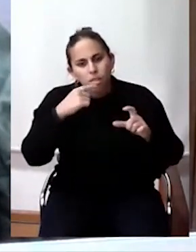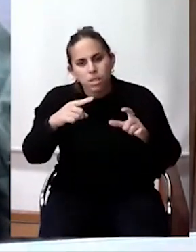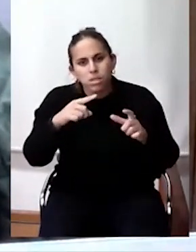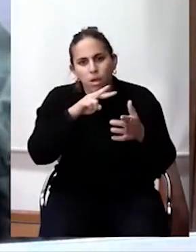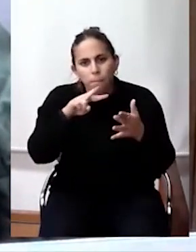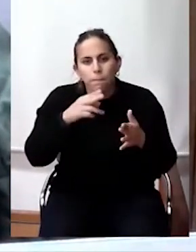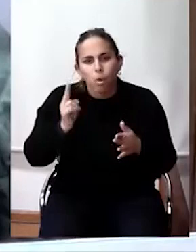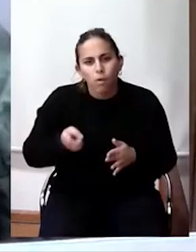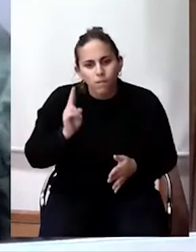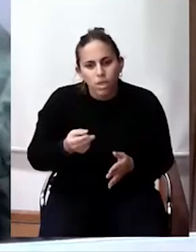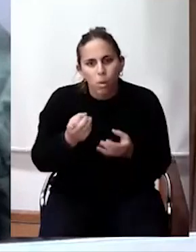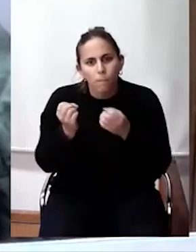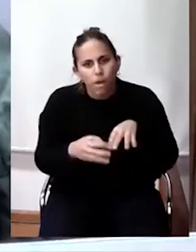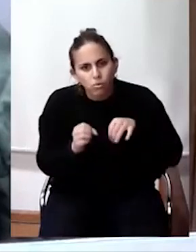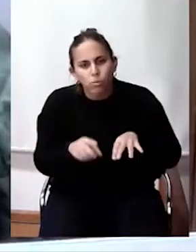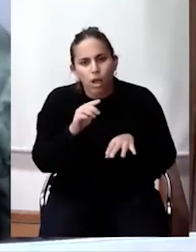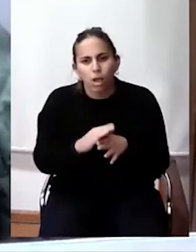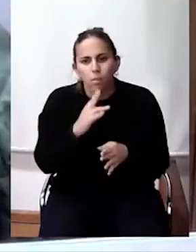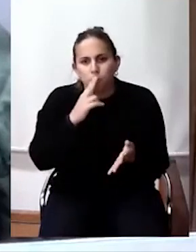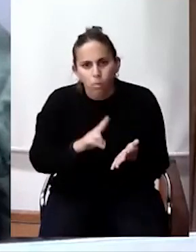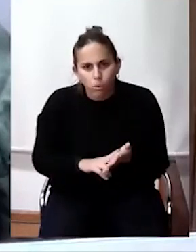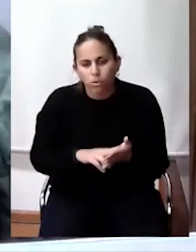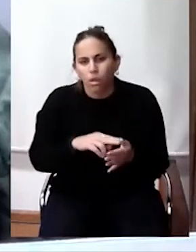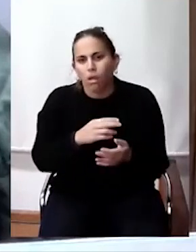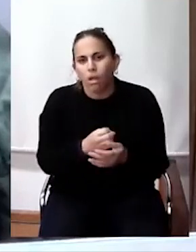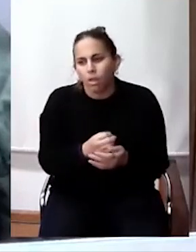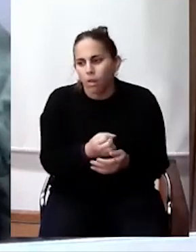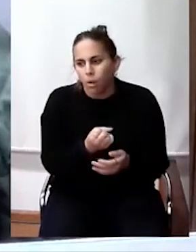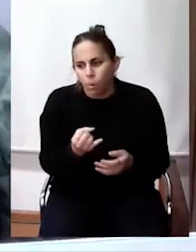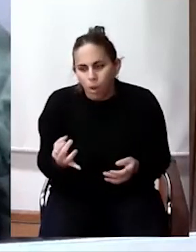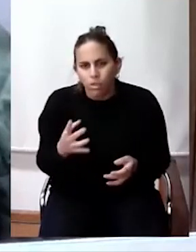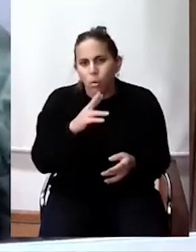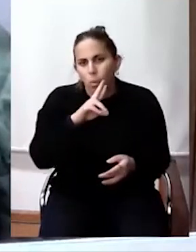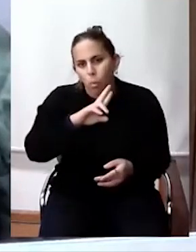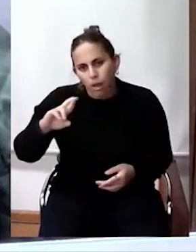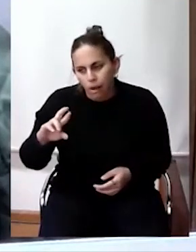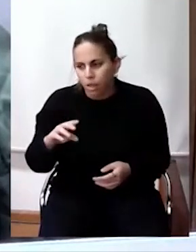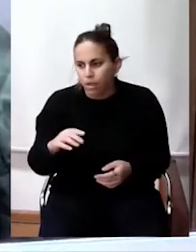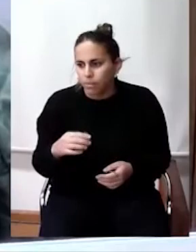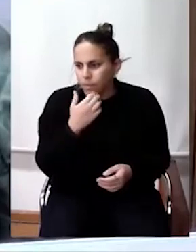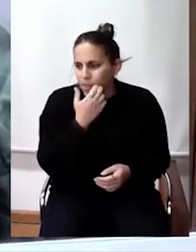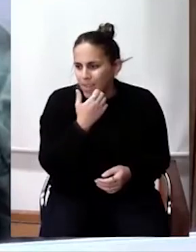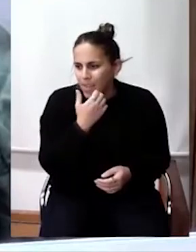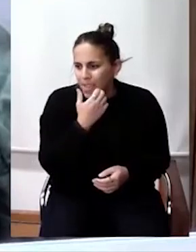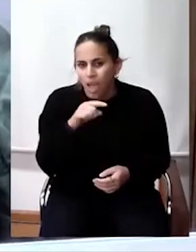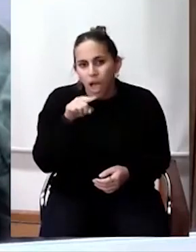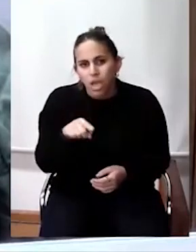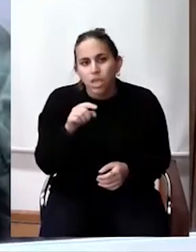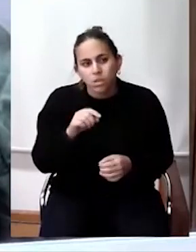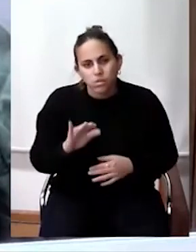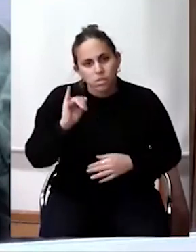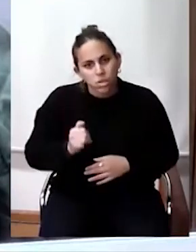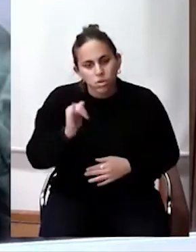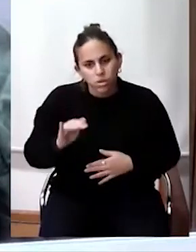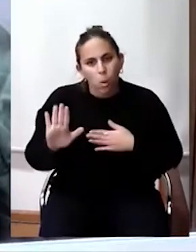prohibido tirar basura multa x cantidad de Ur se cumplan porque el